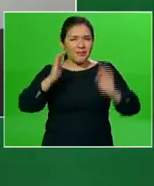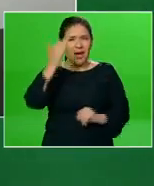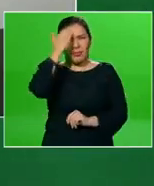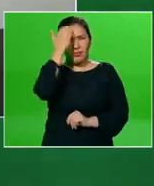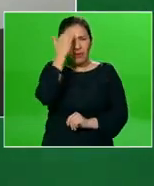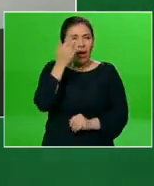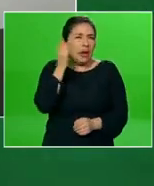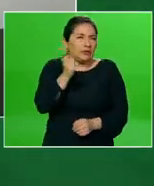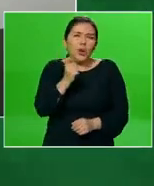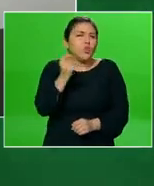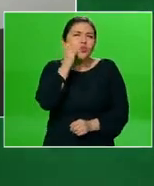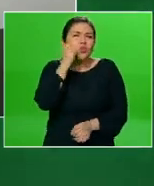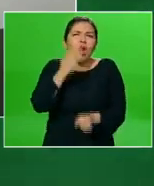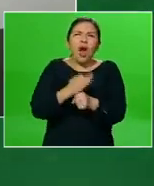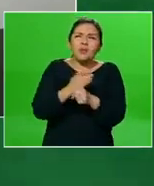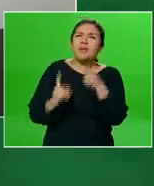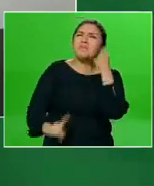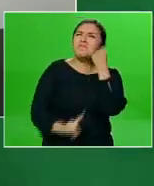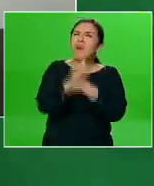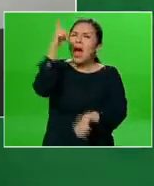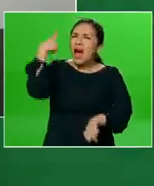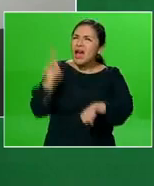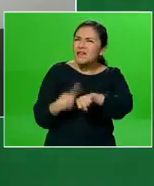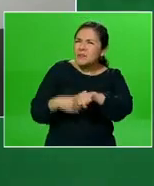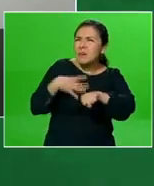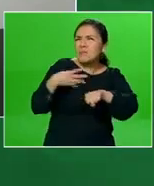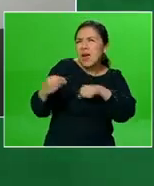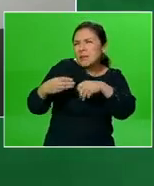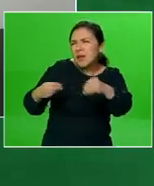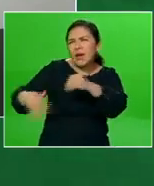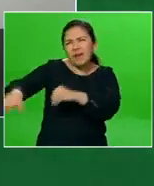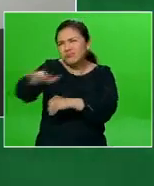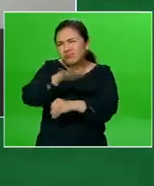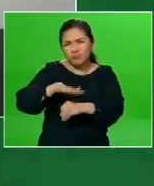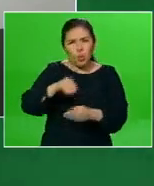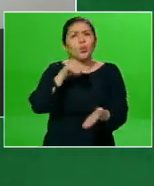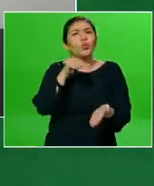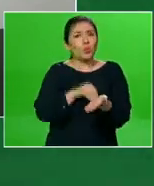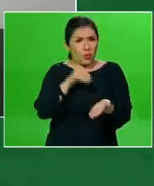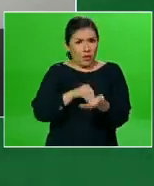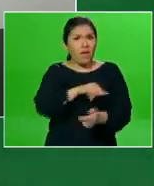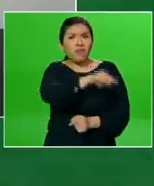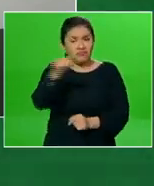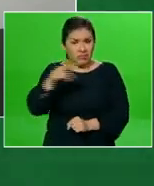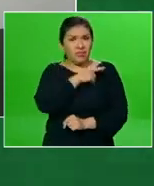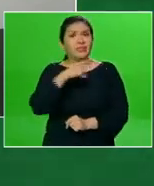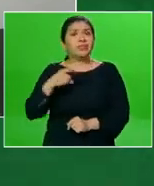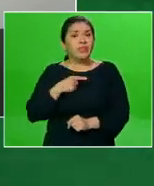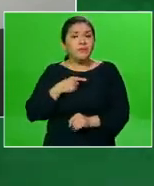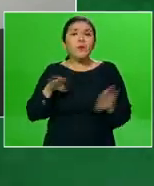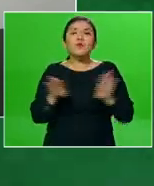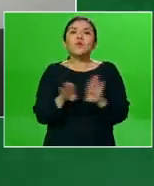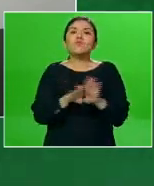de esta situación de esta pandemia nosotros todavía tenemos que enfrentar